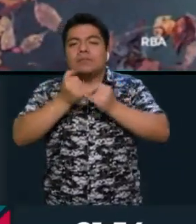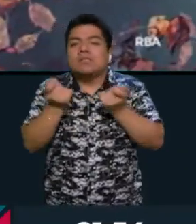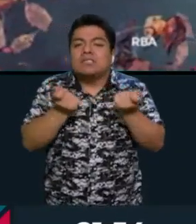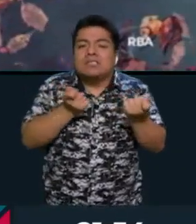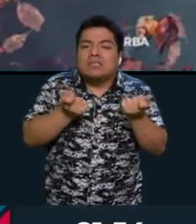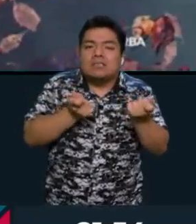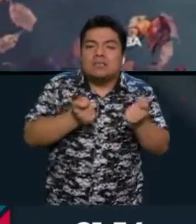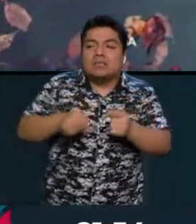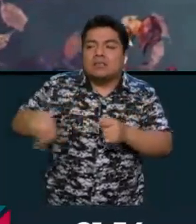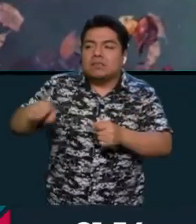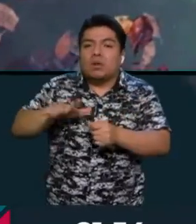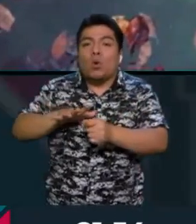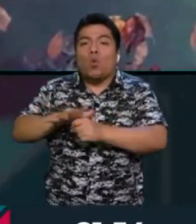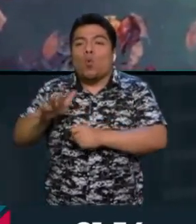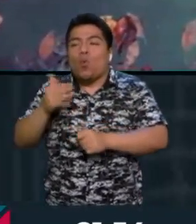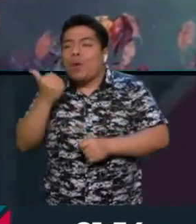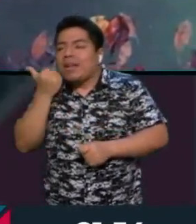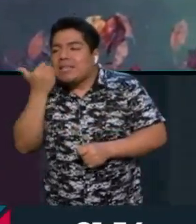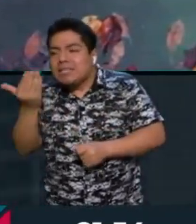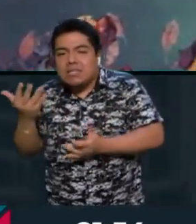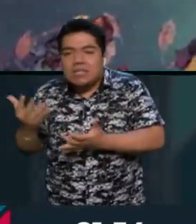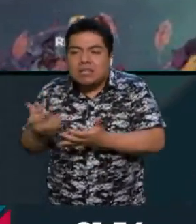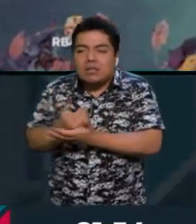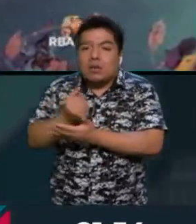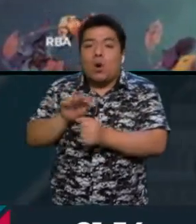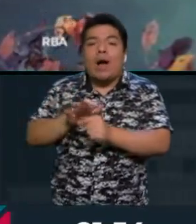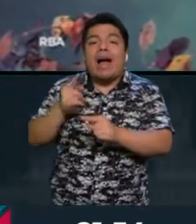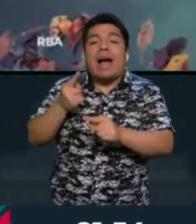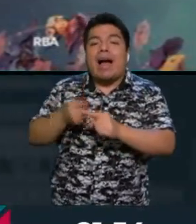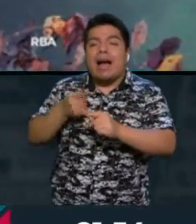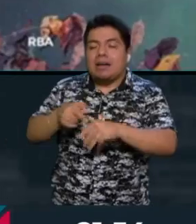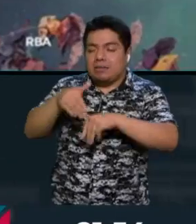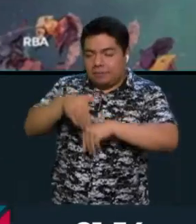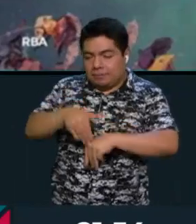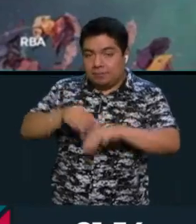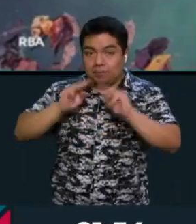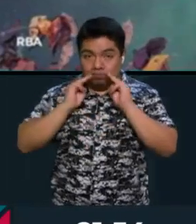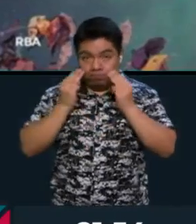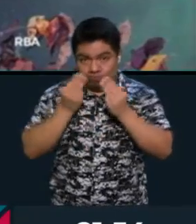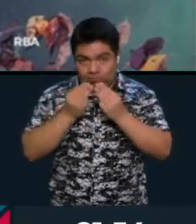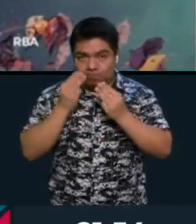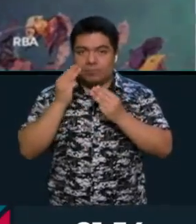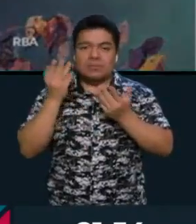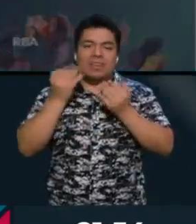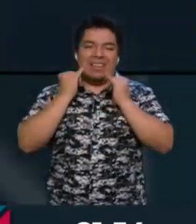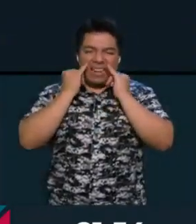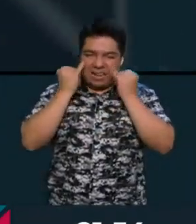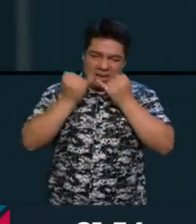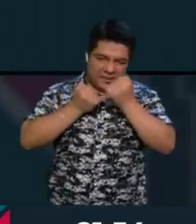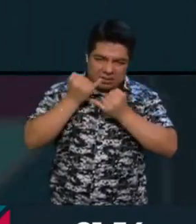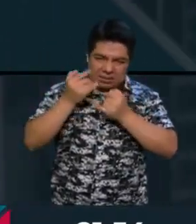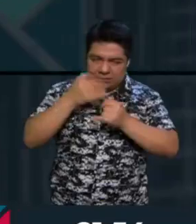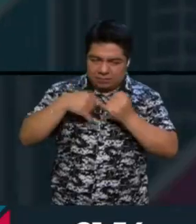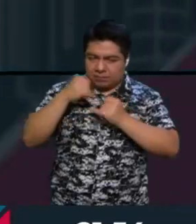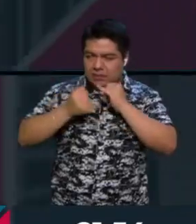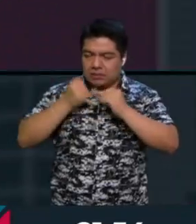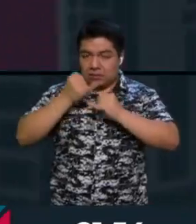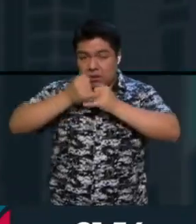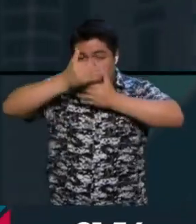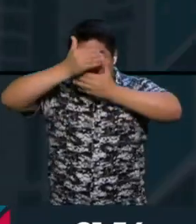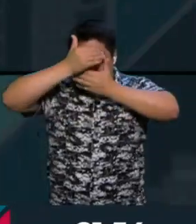¿no? Sin duda, estos grupos terroristas internacionales, muchos de ellos, pues tienen al final de cuentas